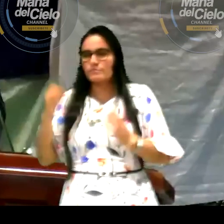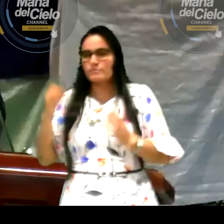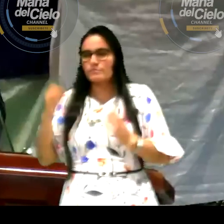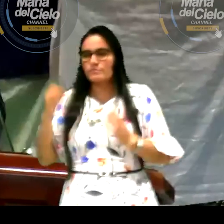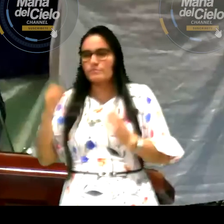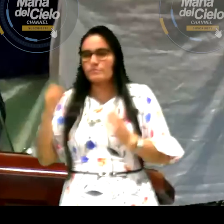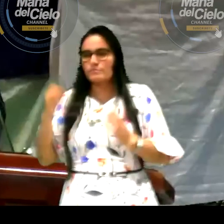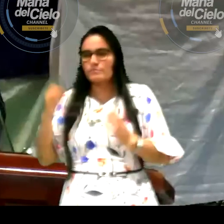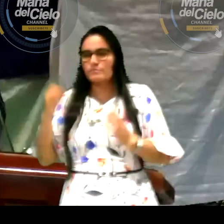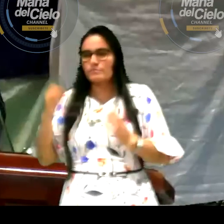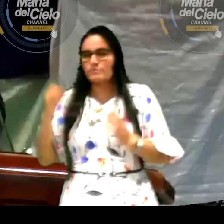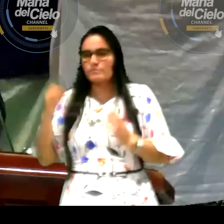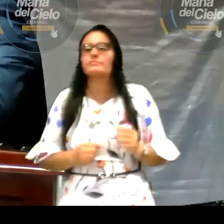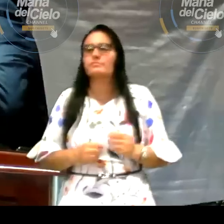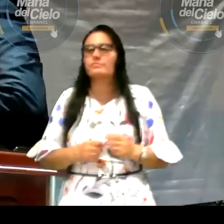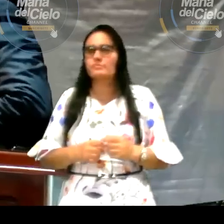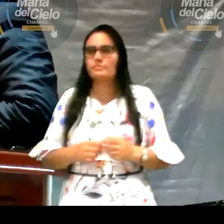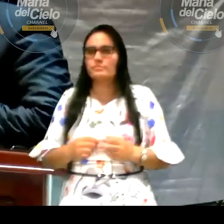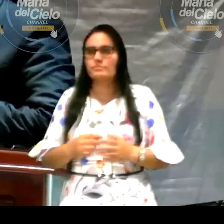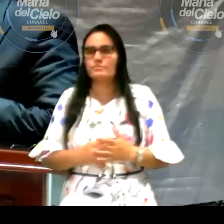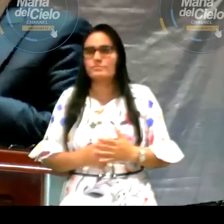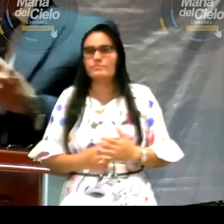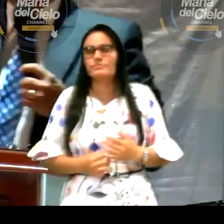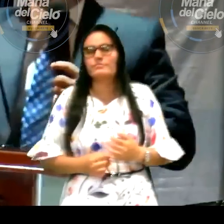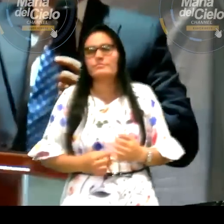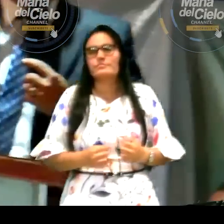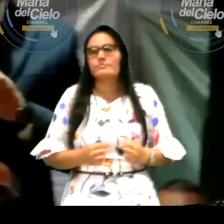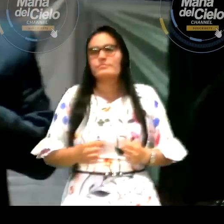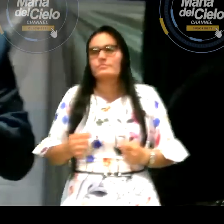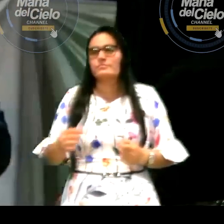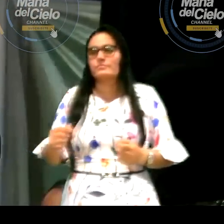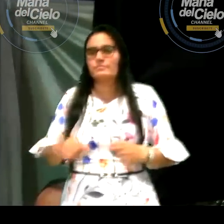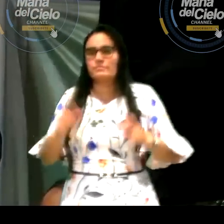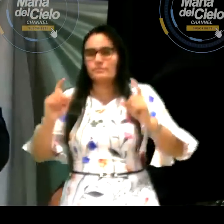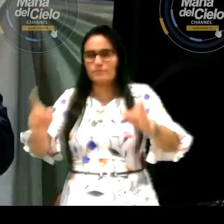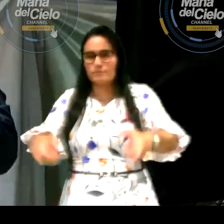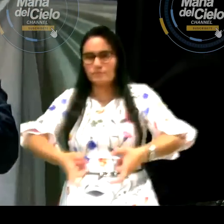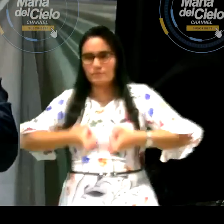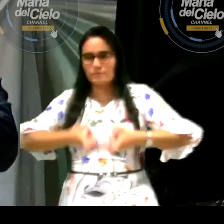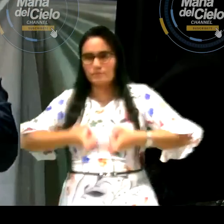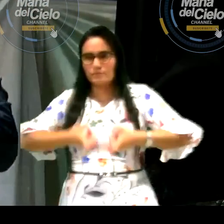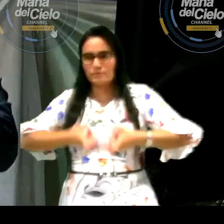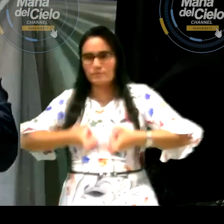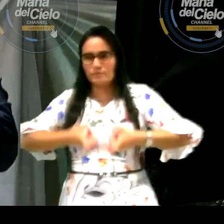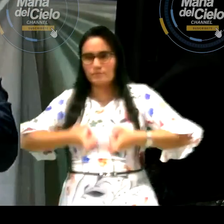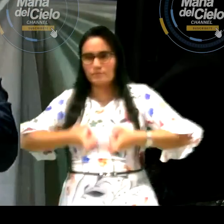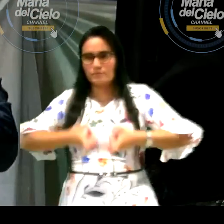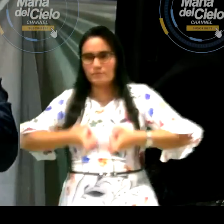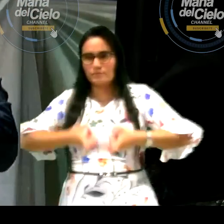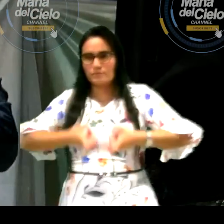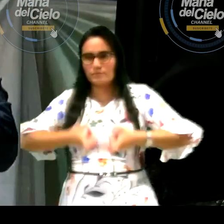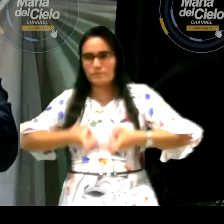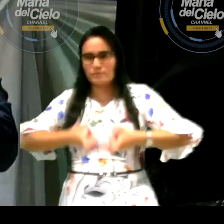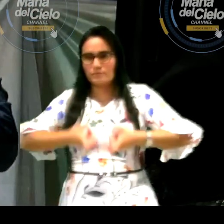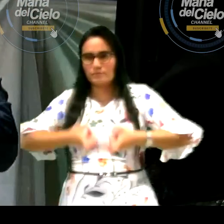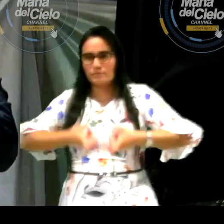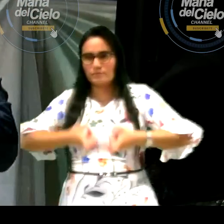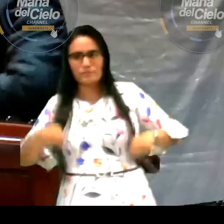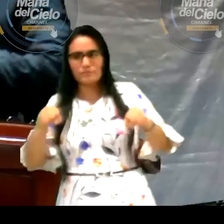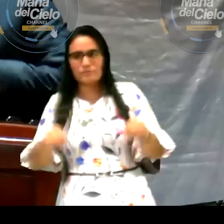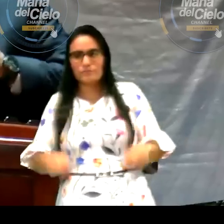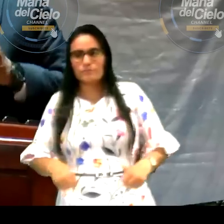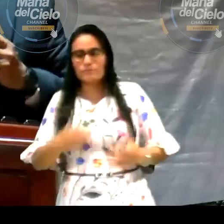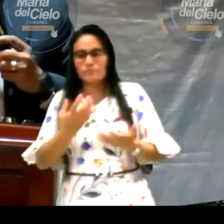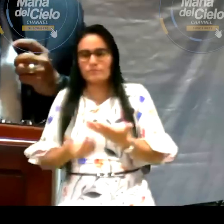solo, porque no sanó a más nadie ahí sino al pobre paralítico, así aquí no va a resucitar a todos los que